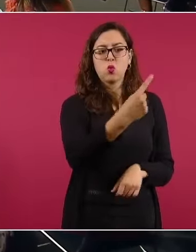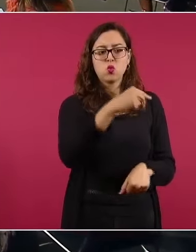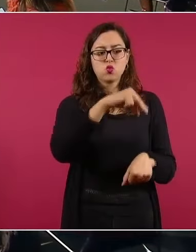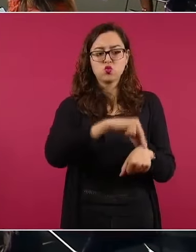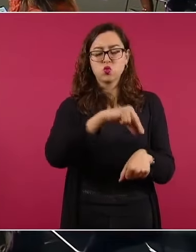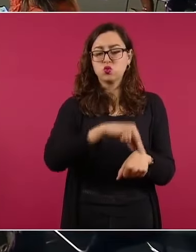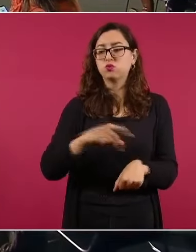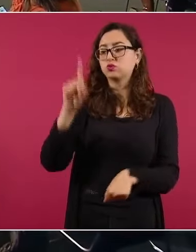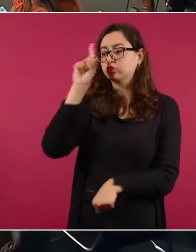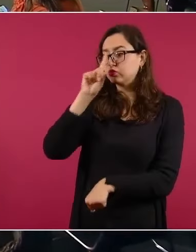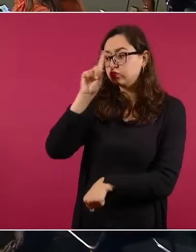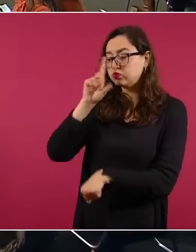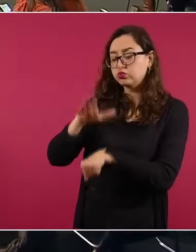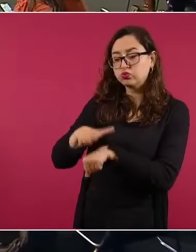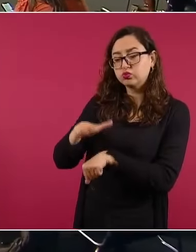recomendó